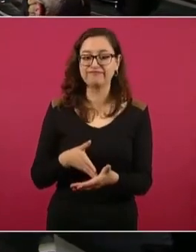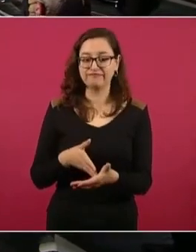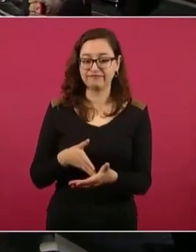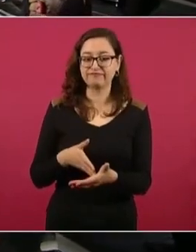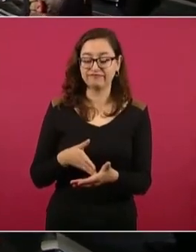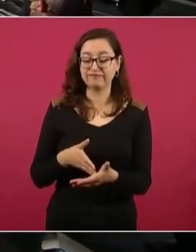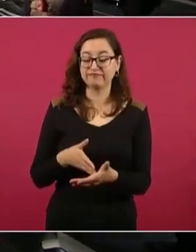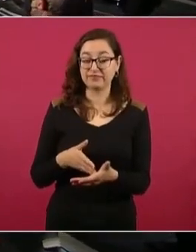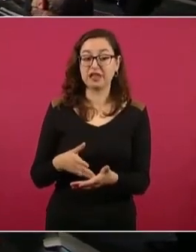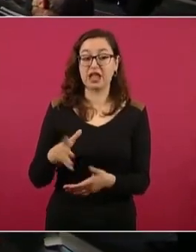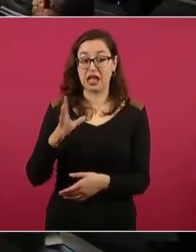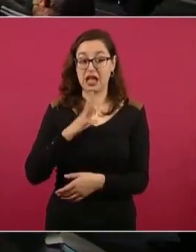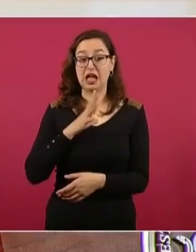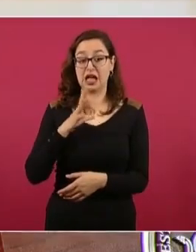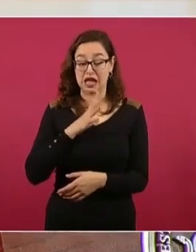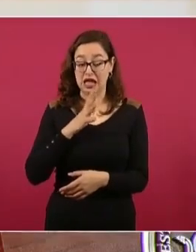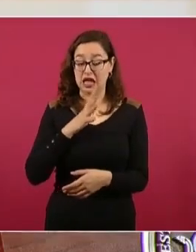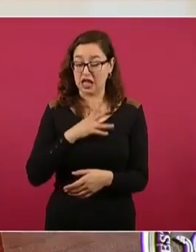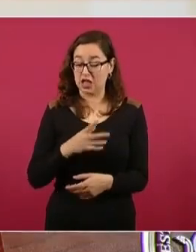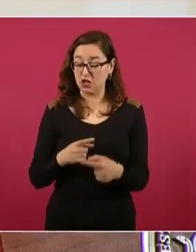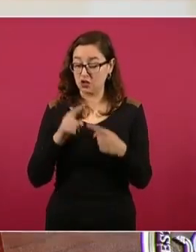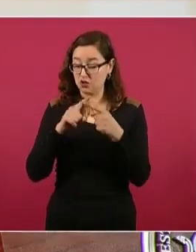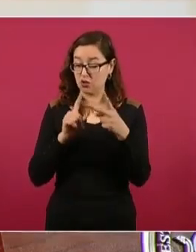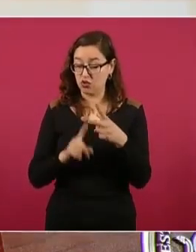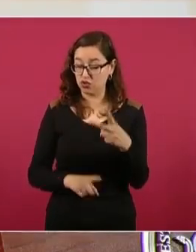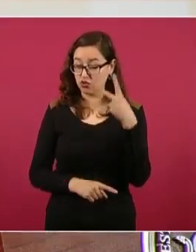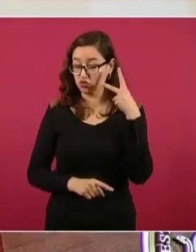obstáculos. Yo diría dos,